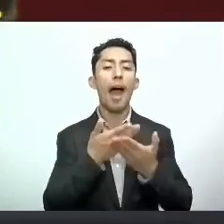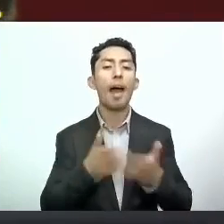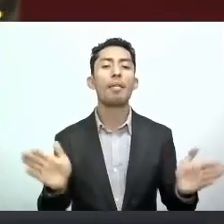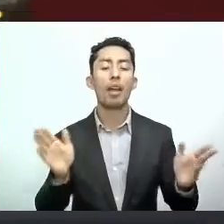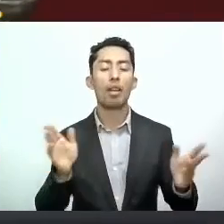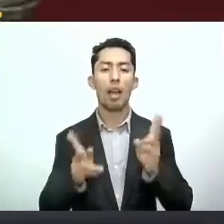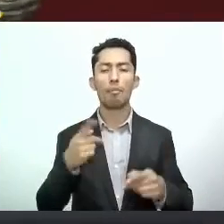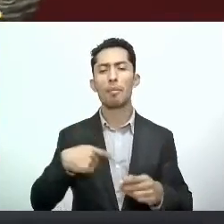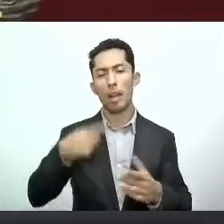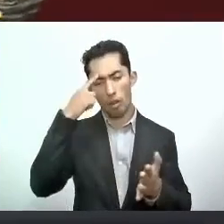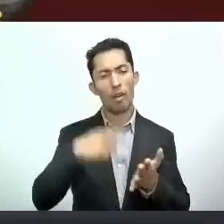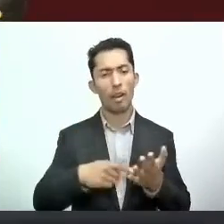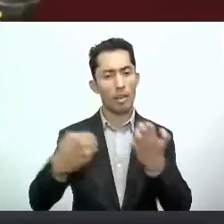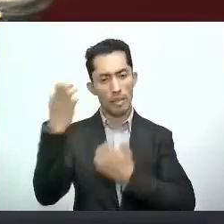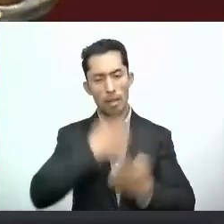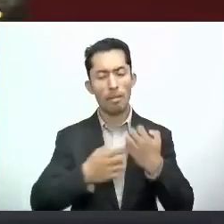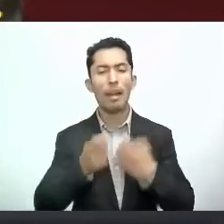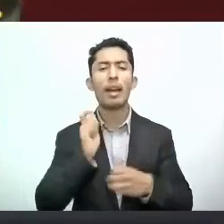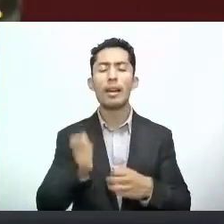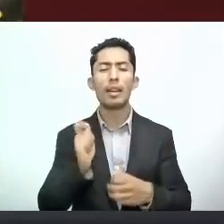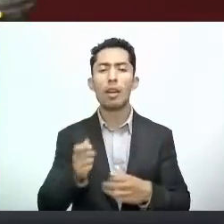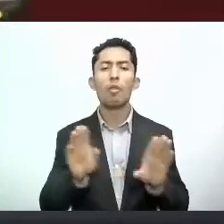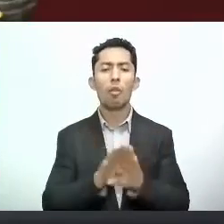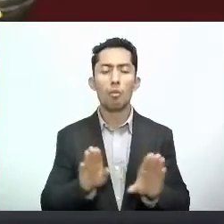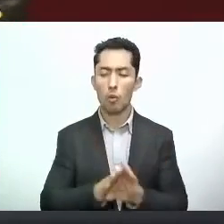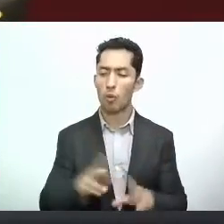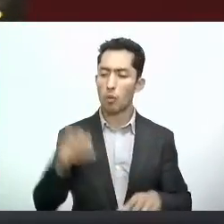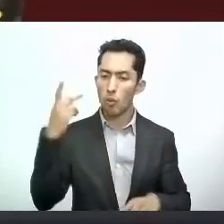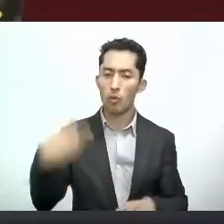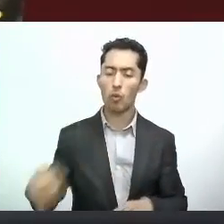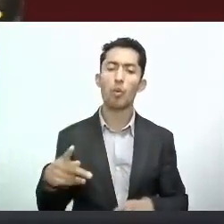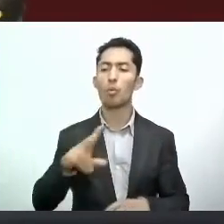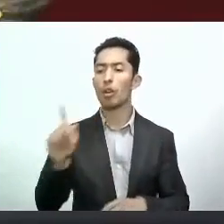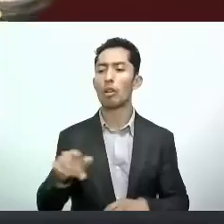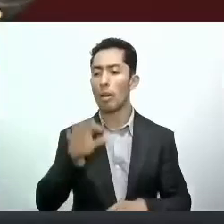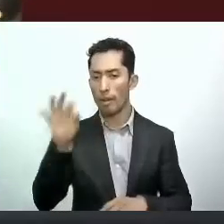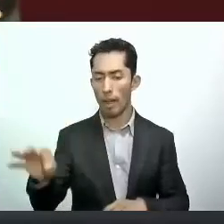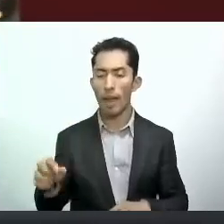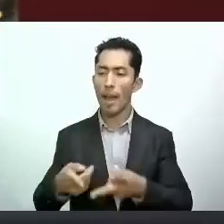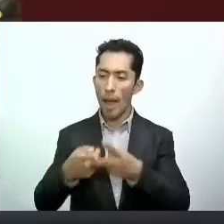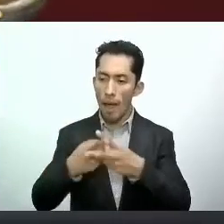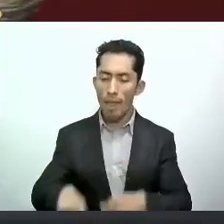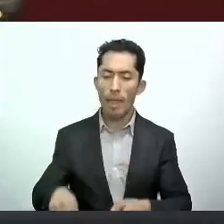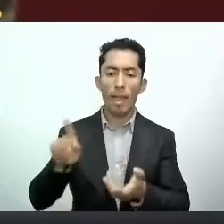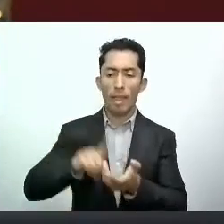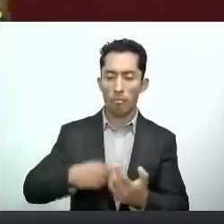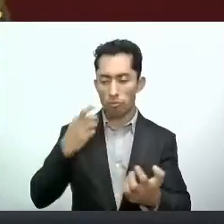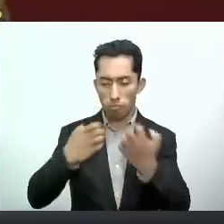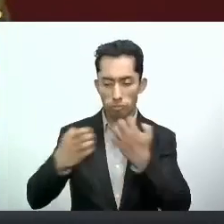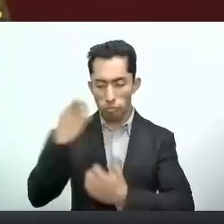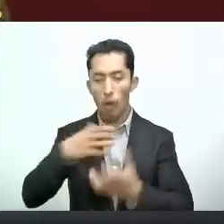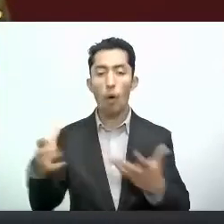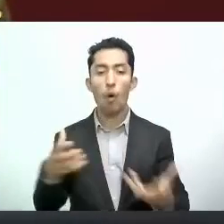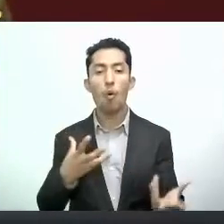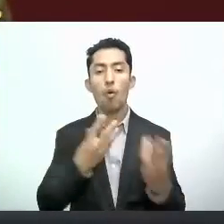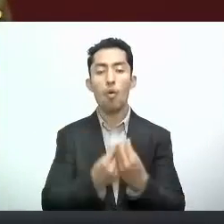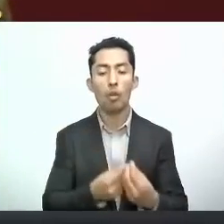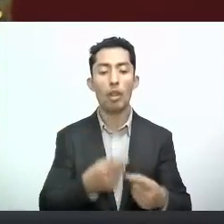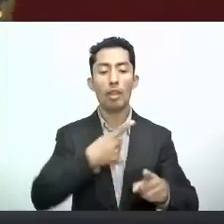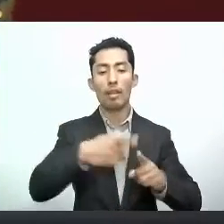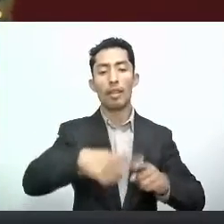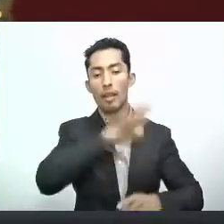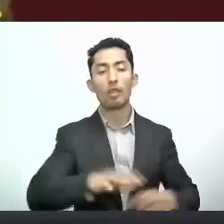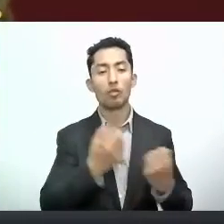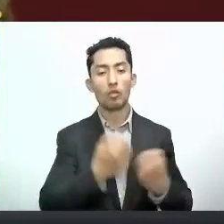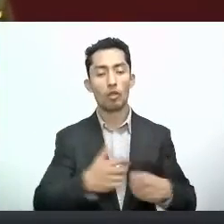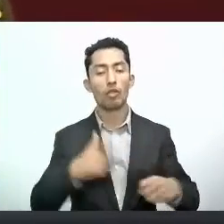diagnóstico tiene que venir del propio Poder Judicial en colaboración con la diversidad social. Y